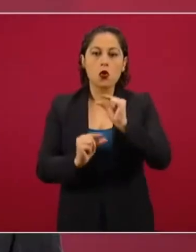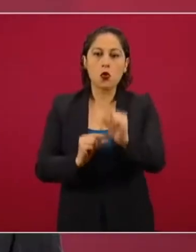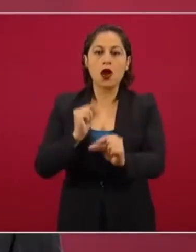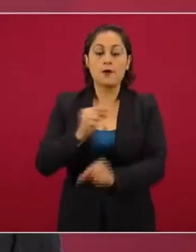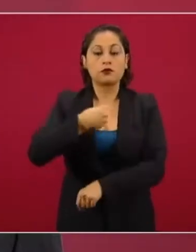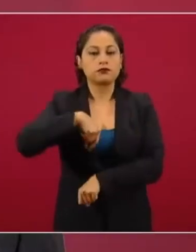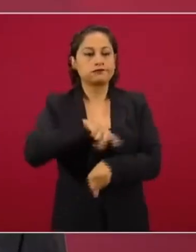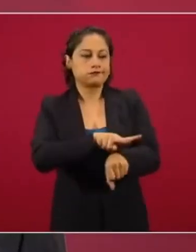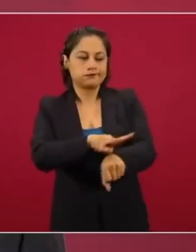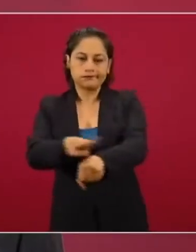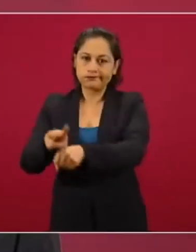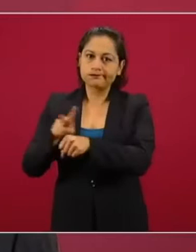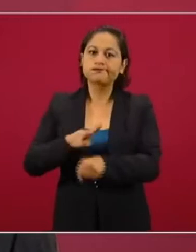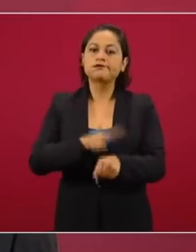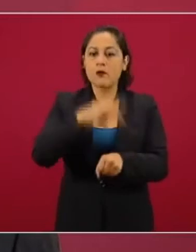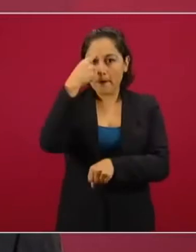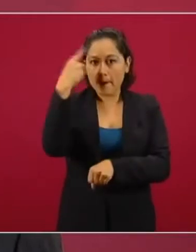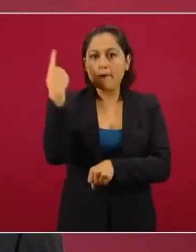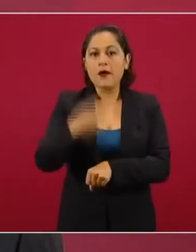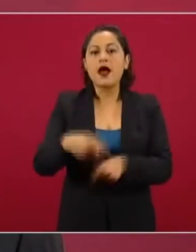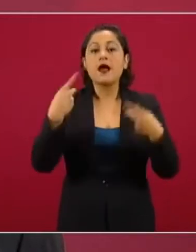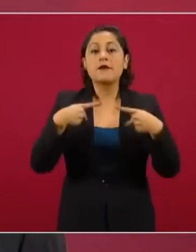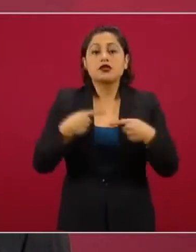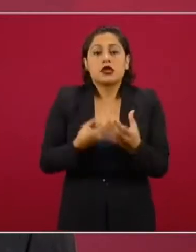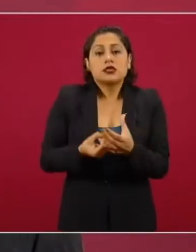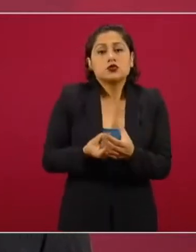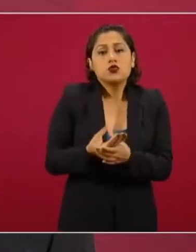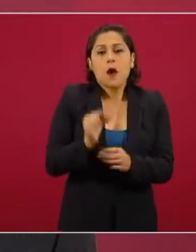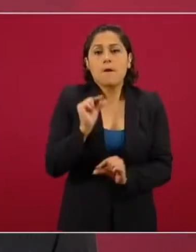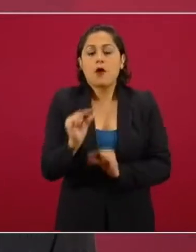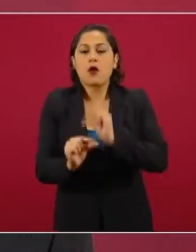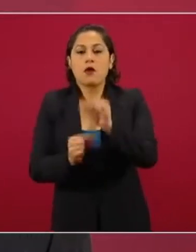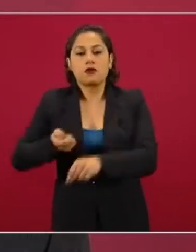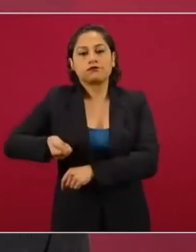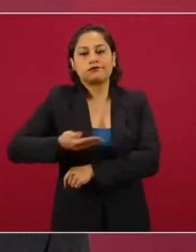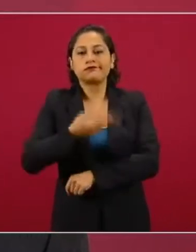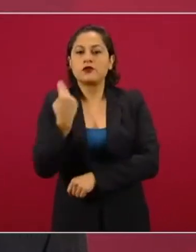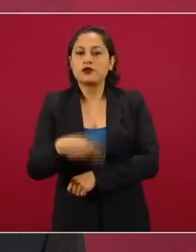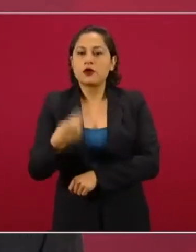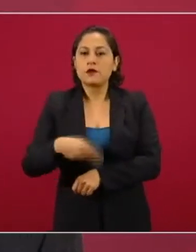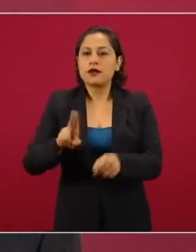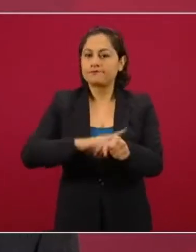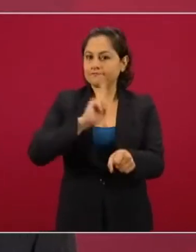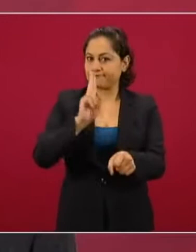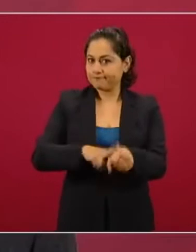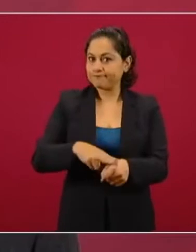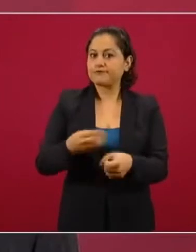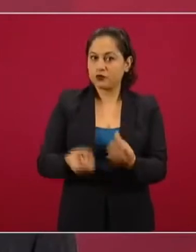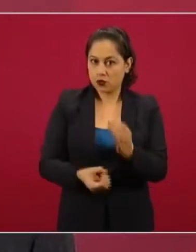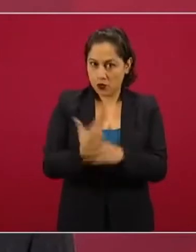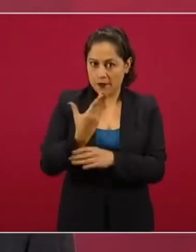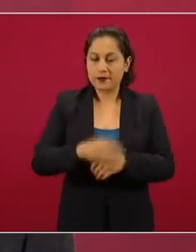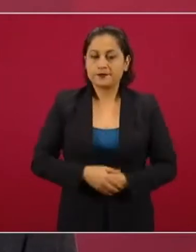de desconfinamiento, y todo esto le llamamos la nueva normalidad, y que aquí lo que es muy importante